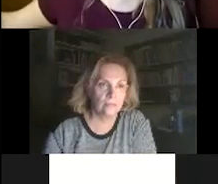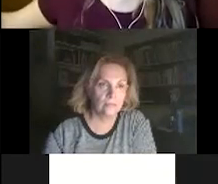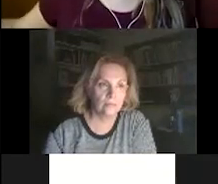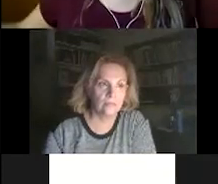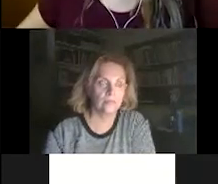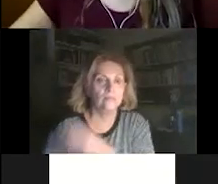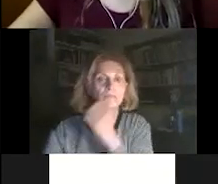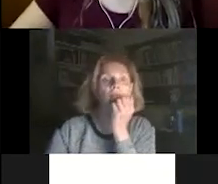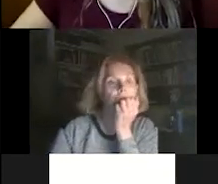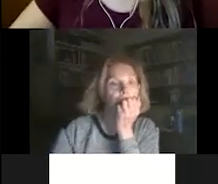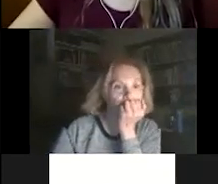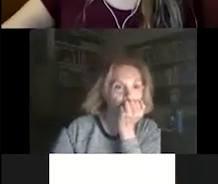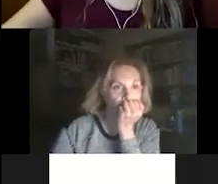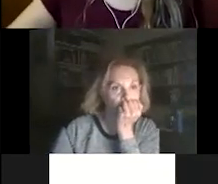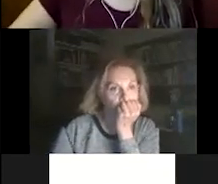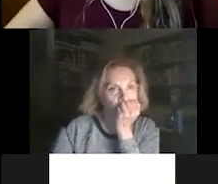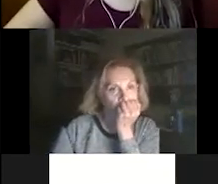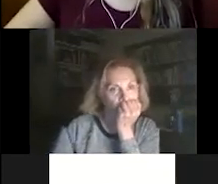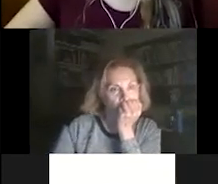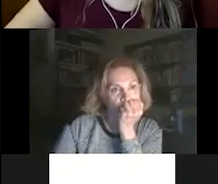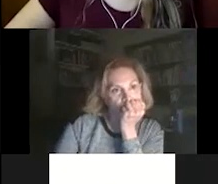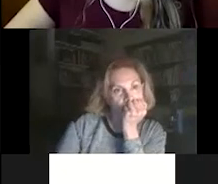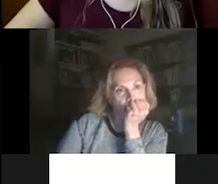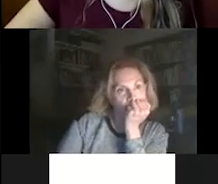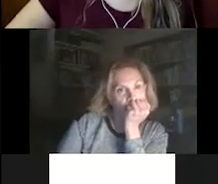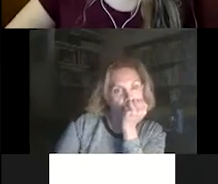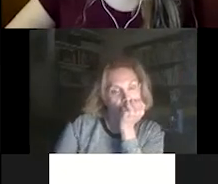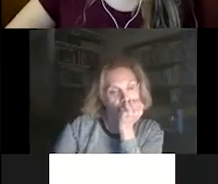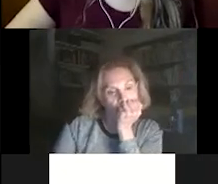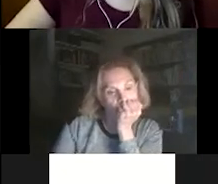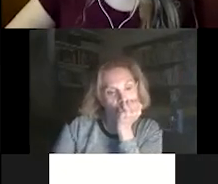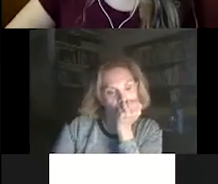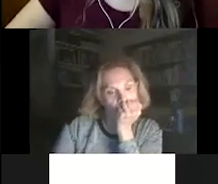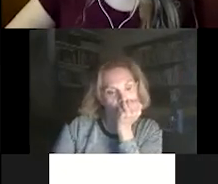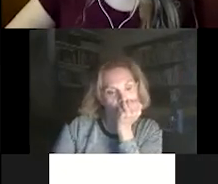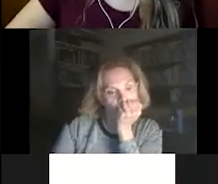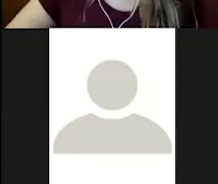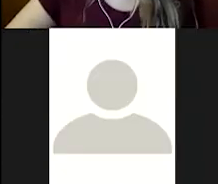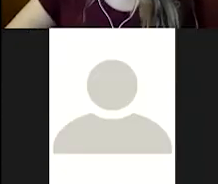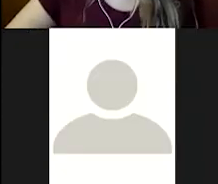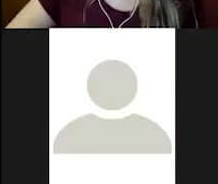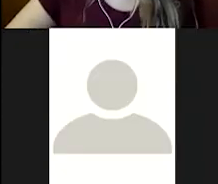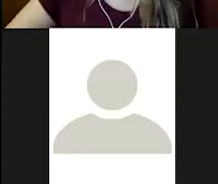las alianzas no son tan fáciles, nada más como decir, tenemos, como les decía,